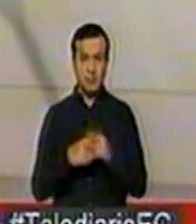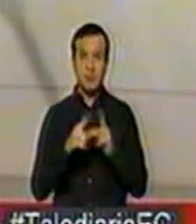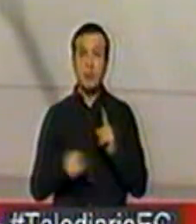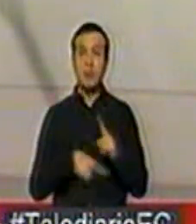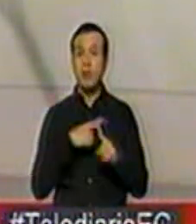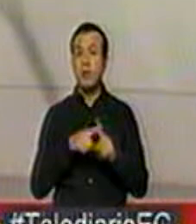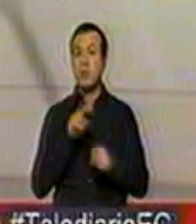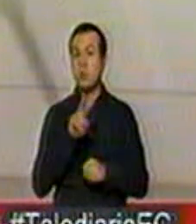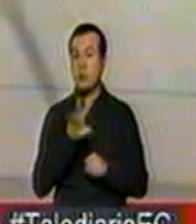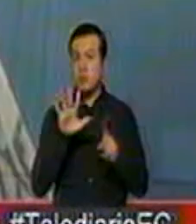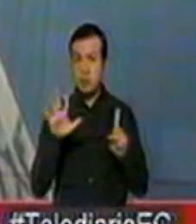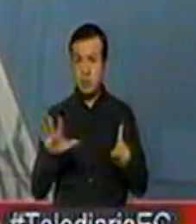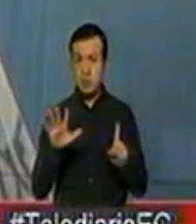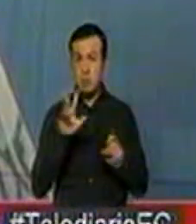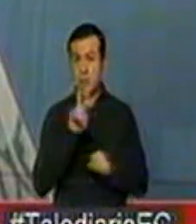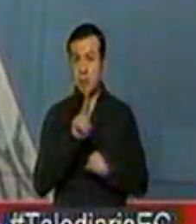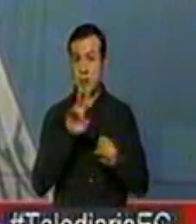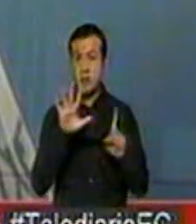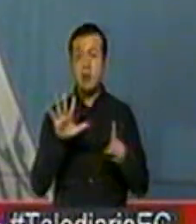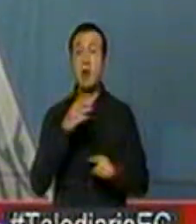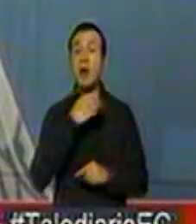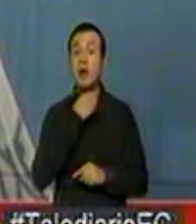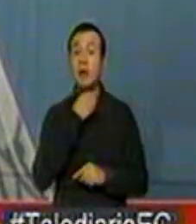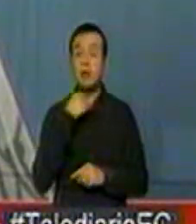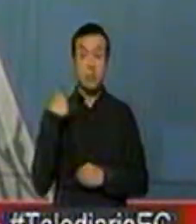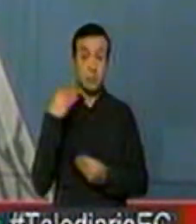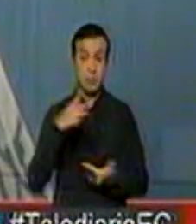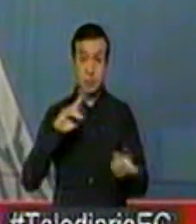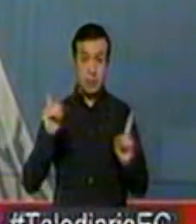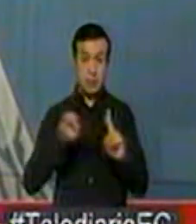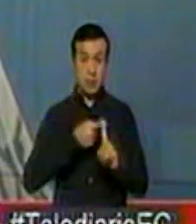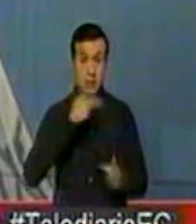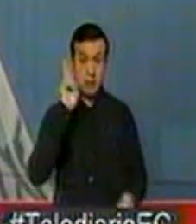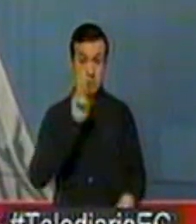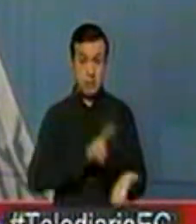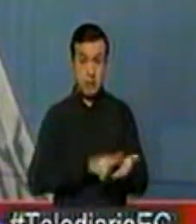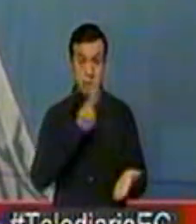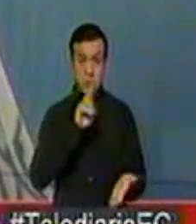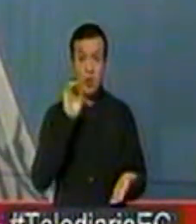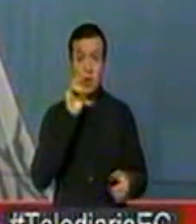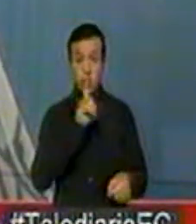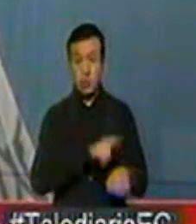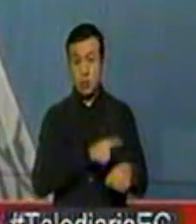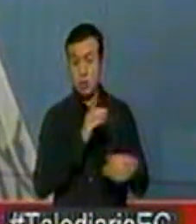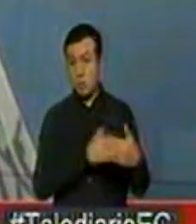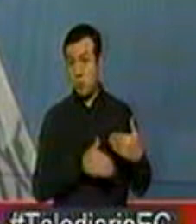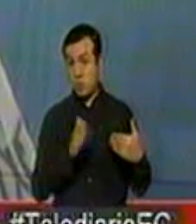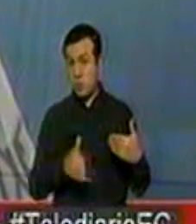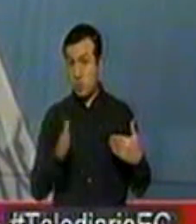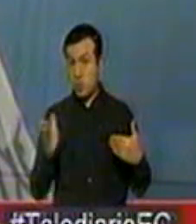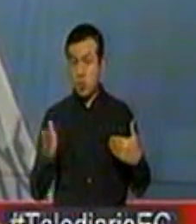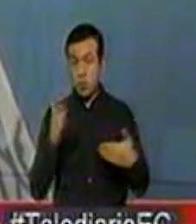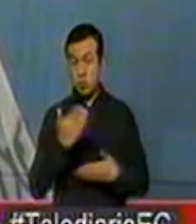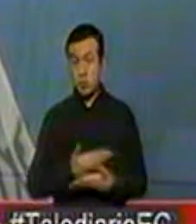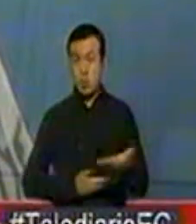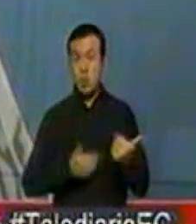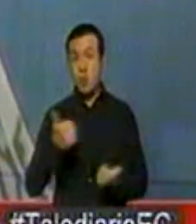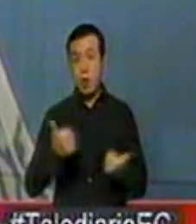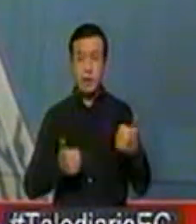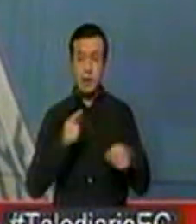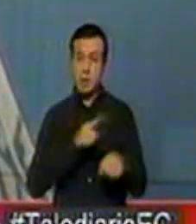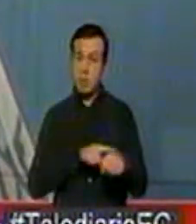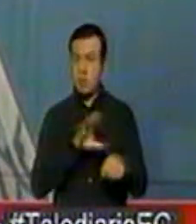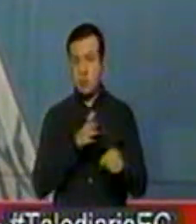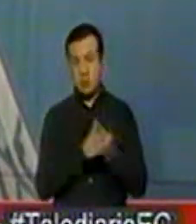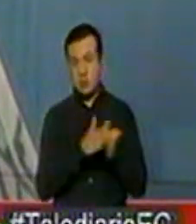26. ¿El día 26 de agosto ya se otorgará la primera visa, o cuánto tiempo tardará en tramitarse este documento? ¿Cuál será más o menos